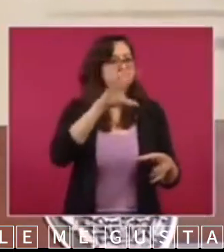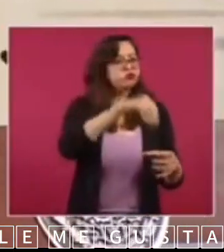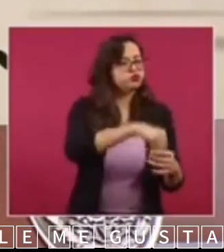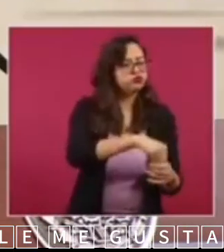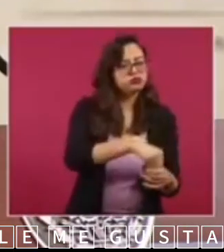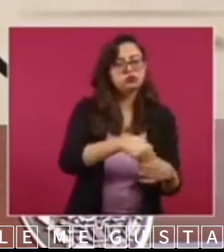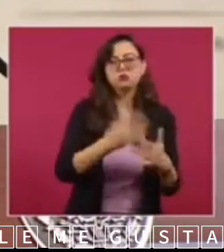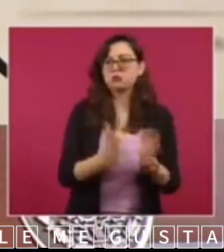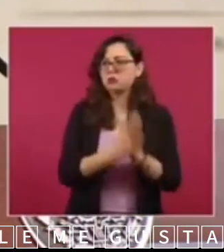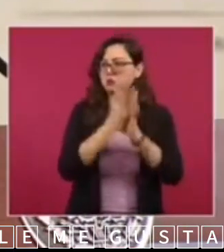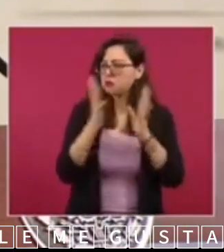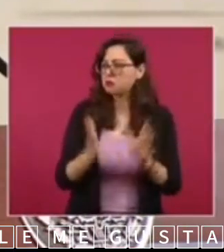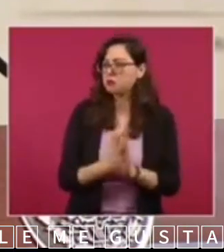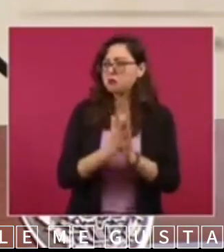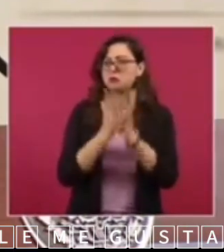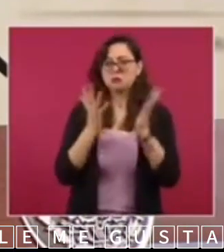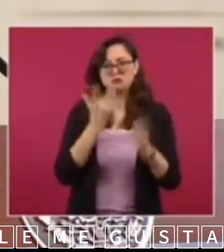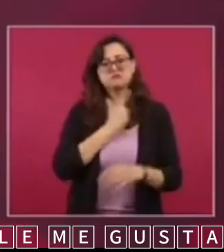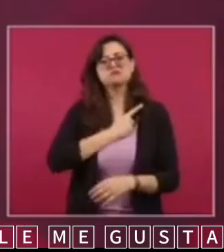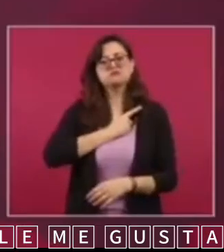represento,